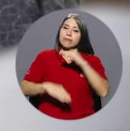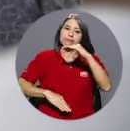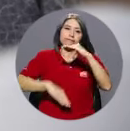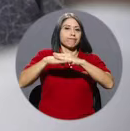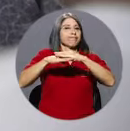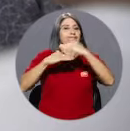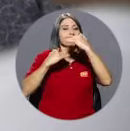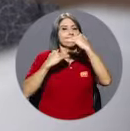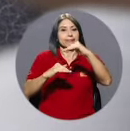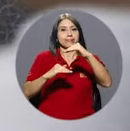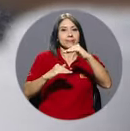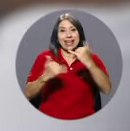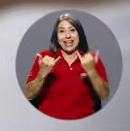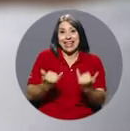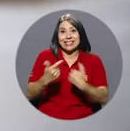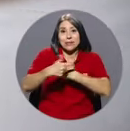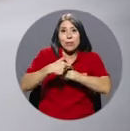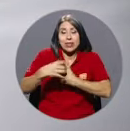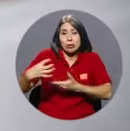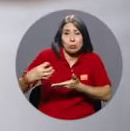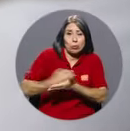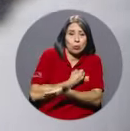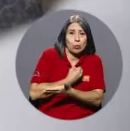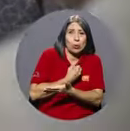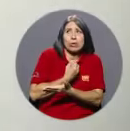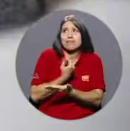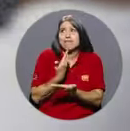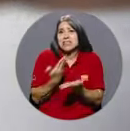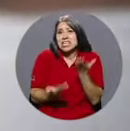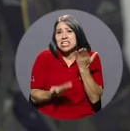están erogando quizá 1 billón